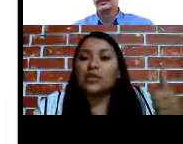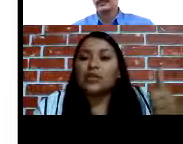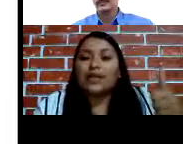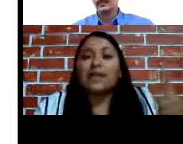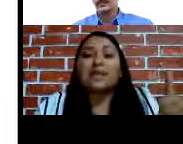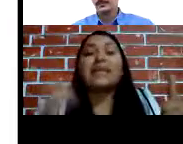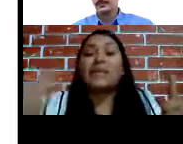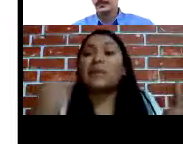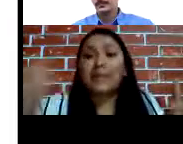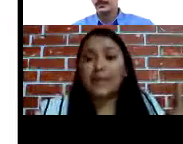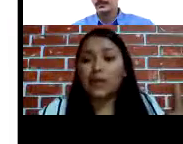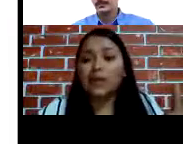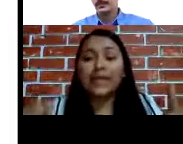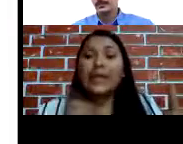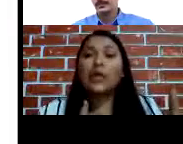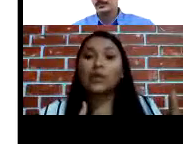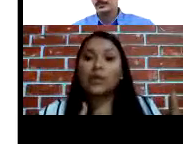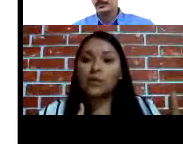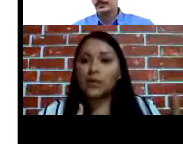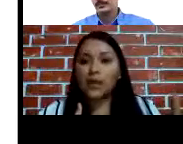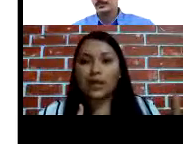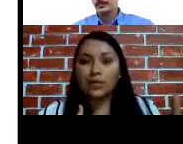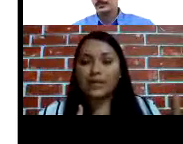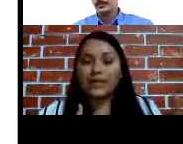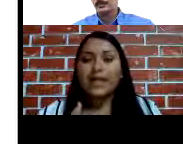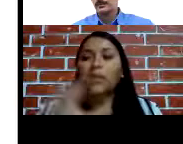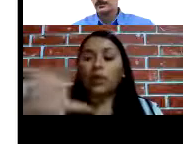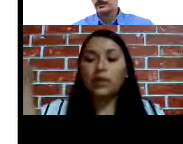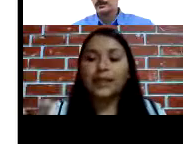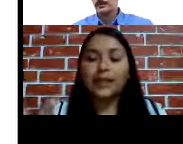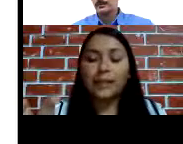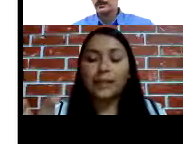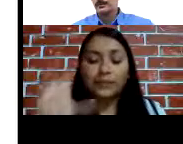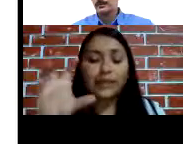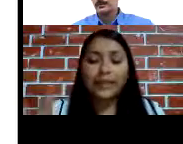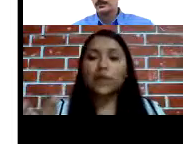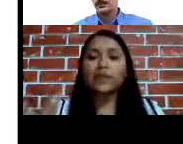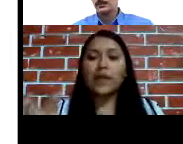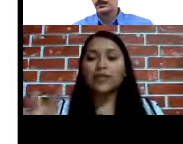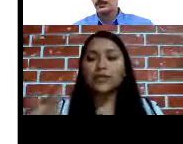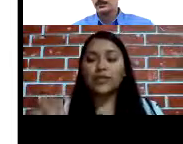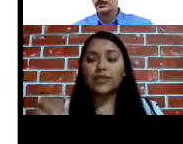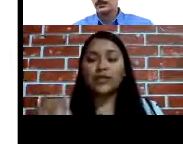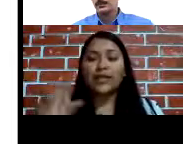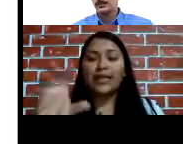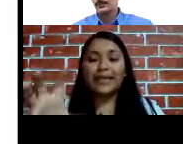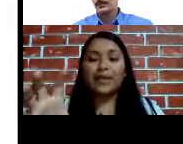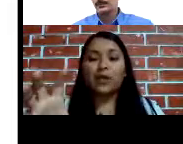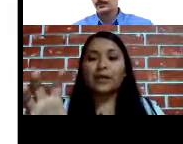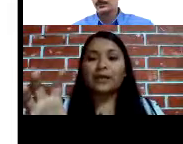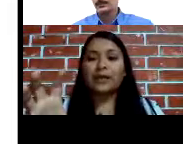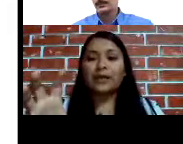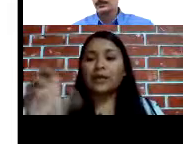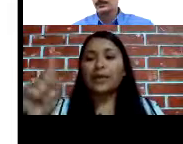ese niño o niña que me quiere expresar algo, que el cuento le movió algo. Y a lo mejor ahorita que lo vivíamos nosotros y